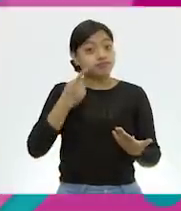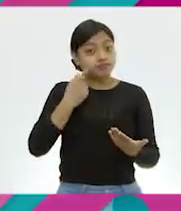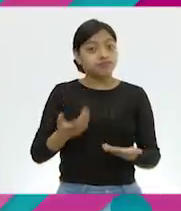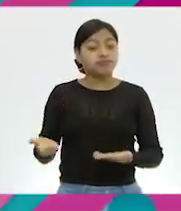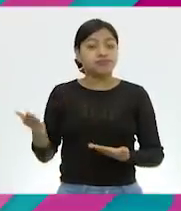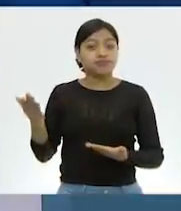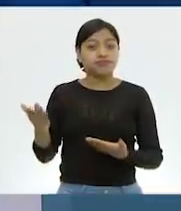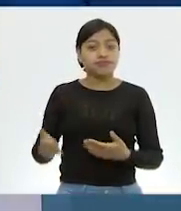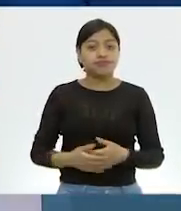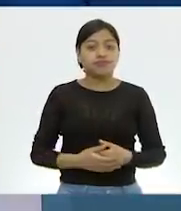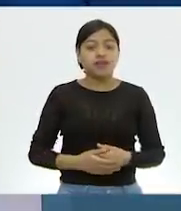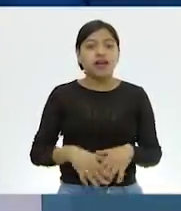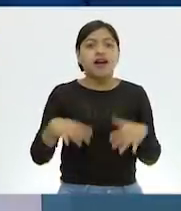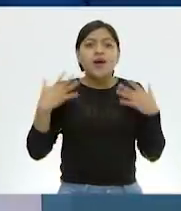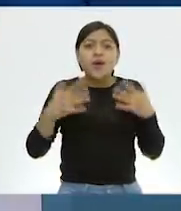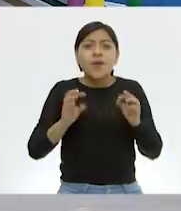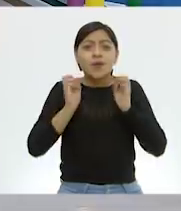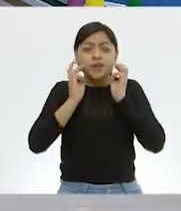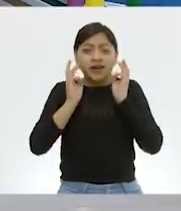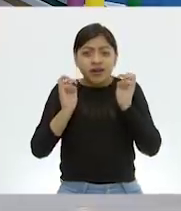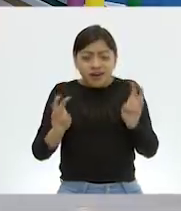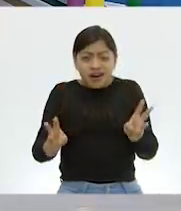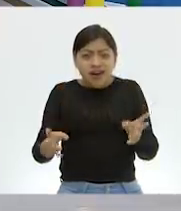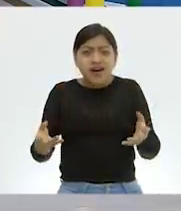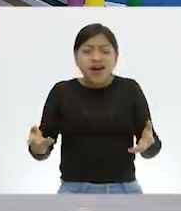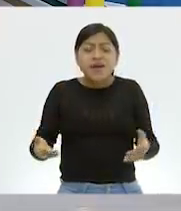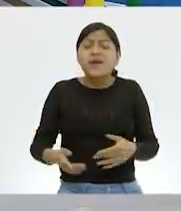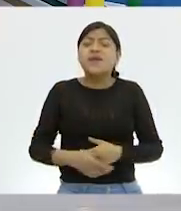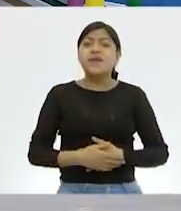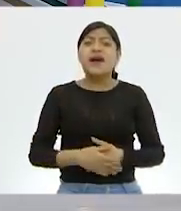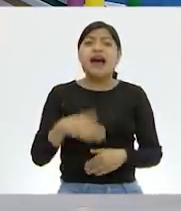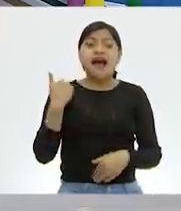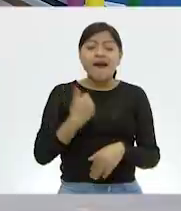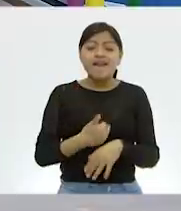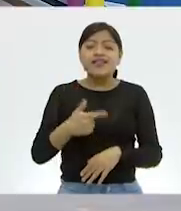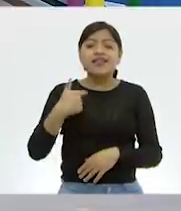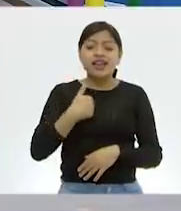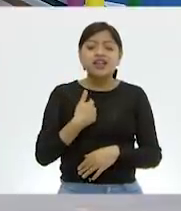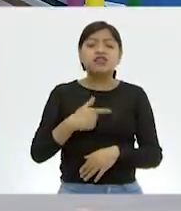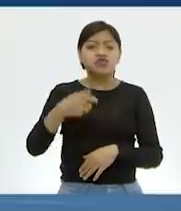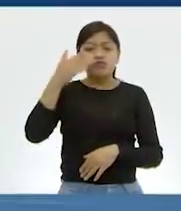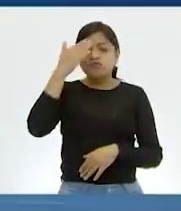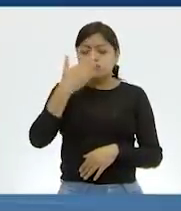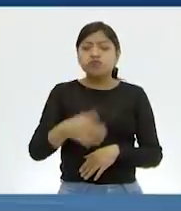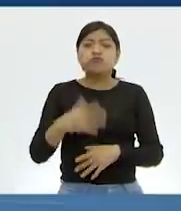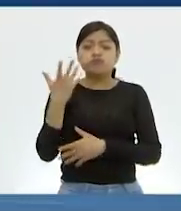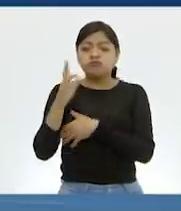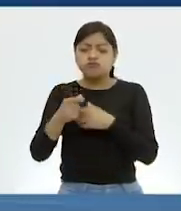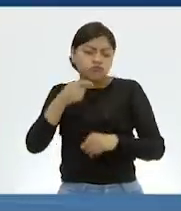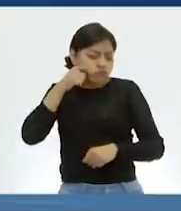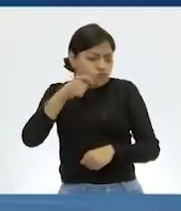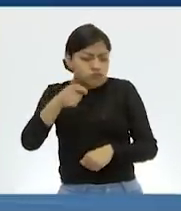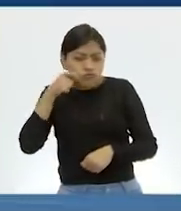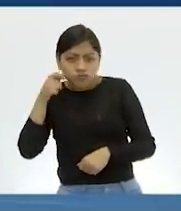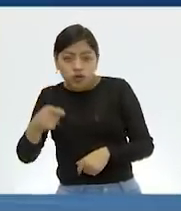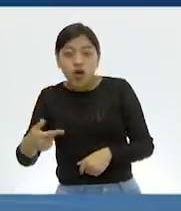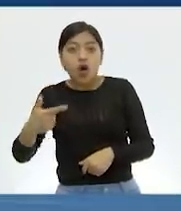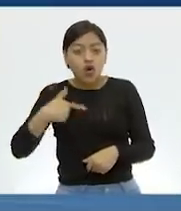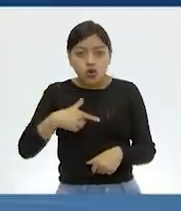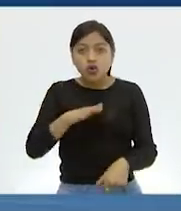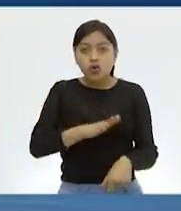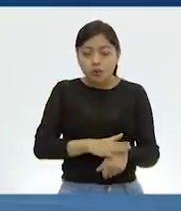Tom? ¡Wow, maestra! Ahora que soy todo un explorador de la naturaleza, estaré más